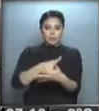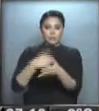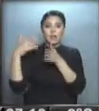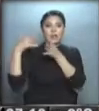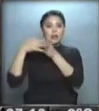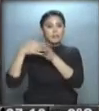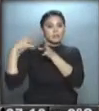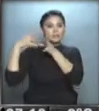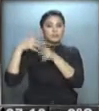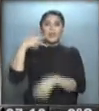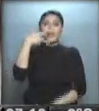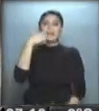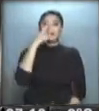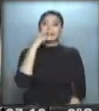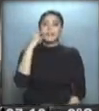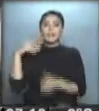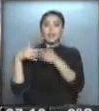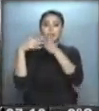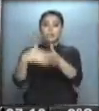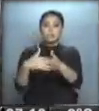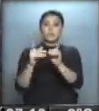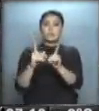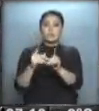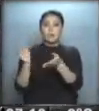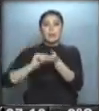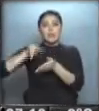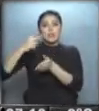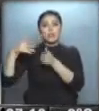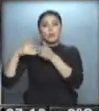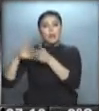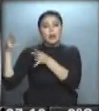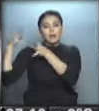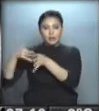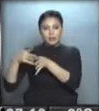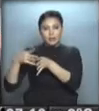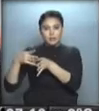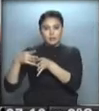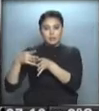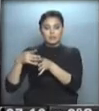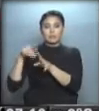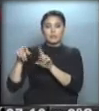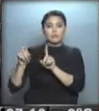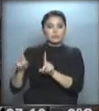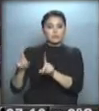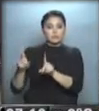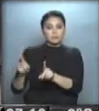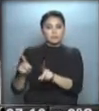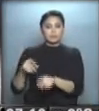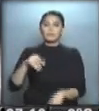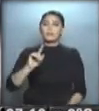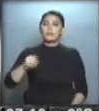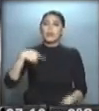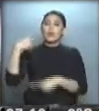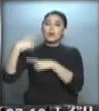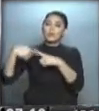anclará durante tres días en el puerto del peñón junto a dos buques de apoyo mientras el resto de la flota que compone la flota va a continuar